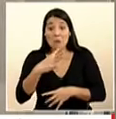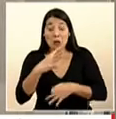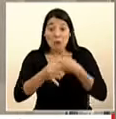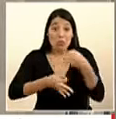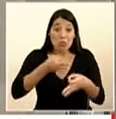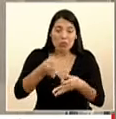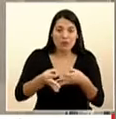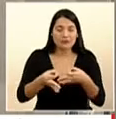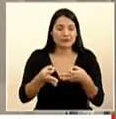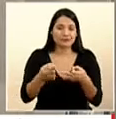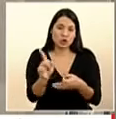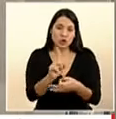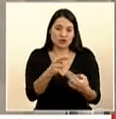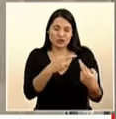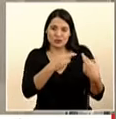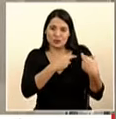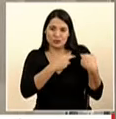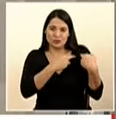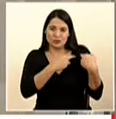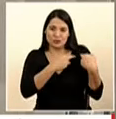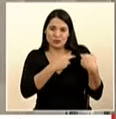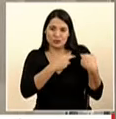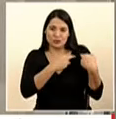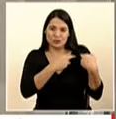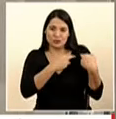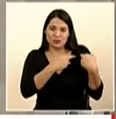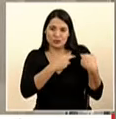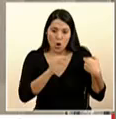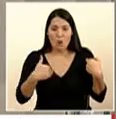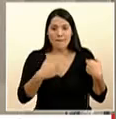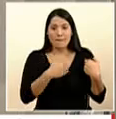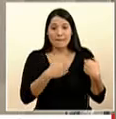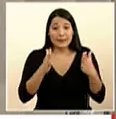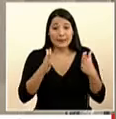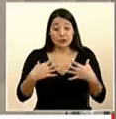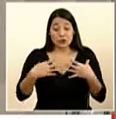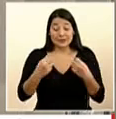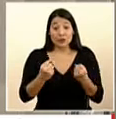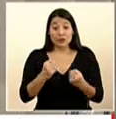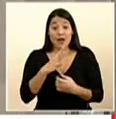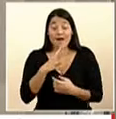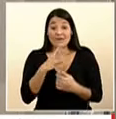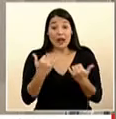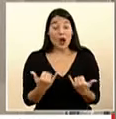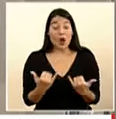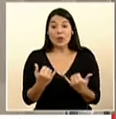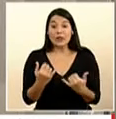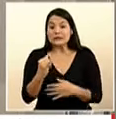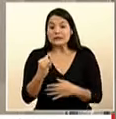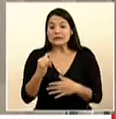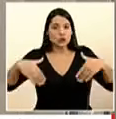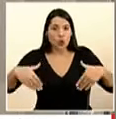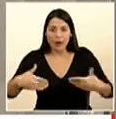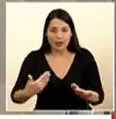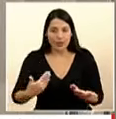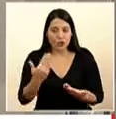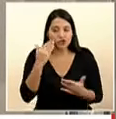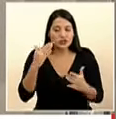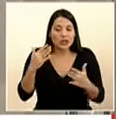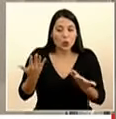responsable desde el punto de vista como ministro de salud referirme al caso sin tener todas las el resultado de la investigación